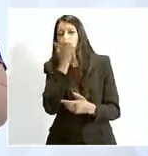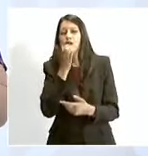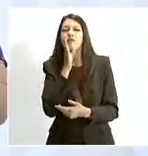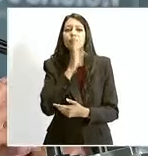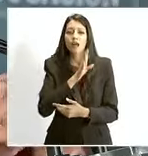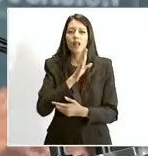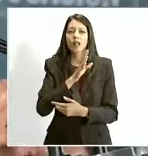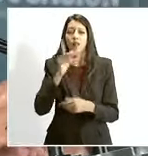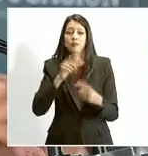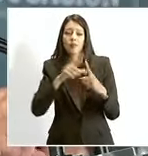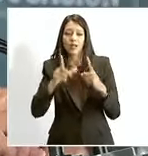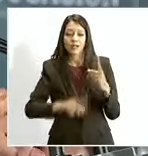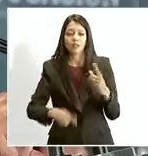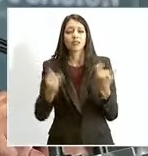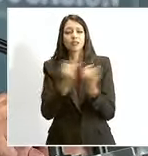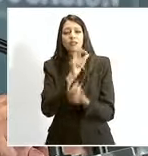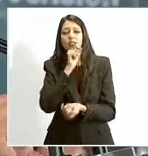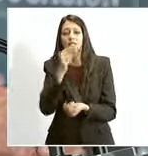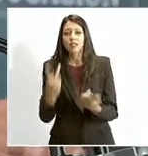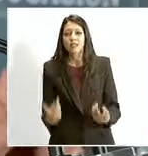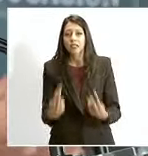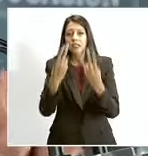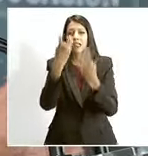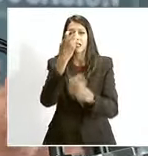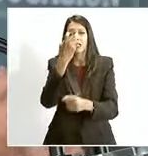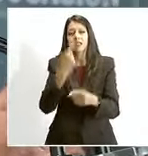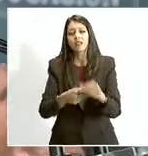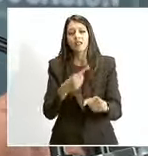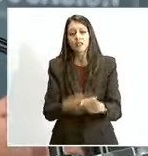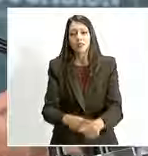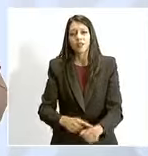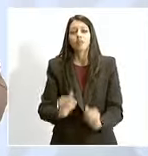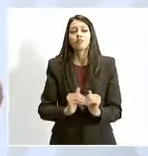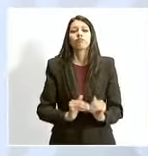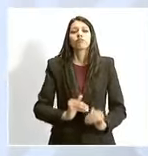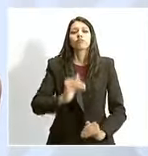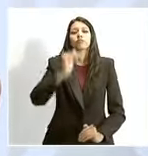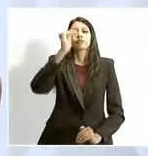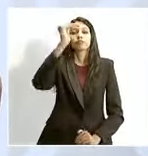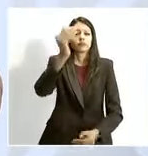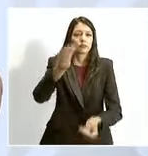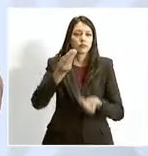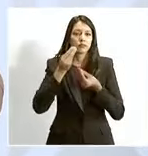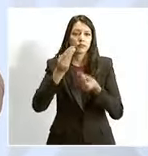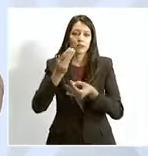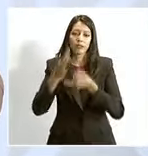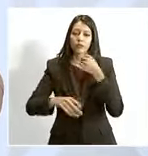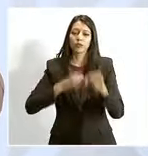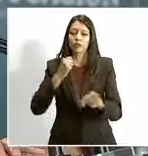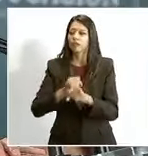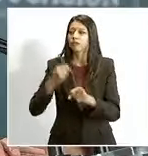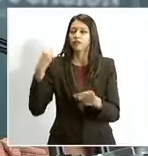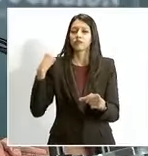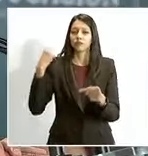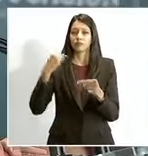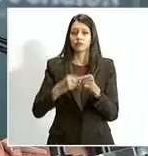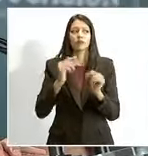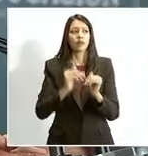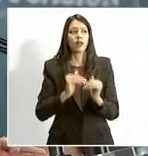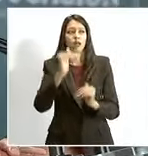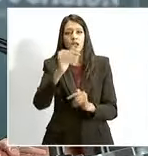cáncer son enfermedades que se han incrementado muchísimo en los últimos años aquí